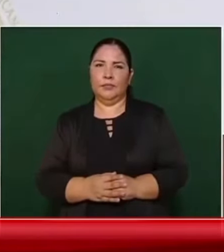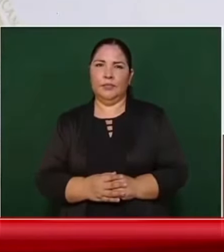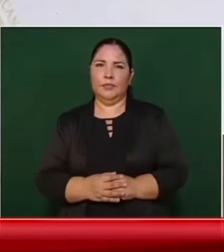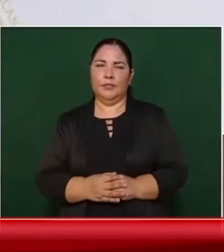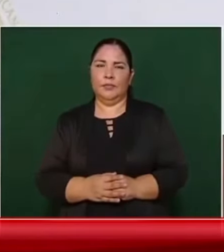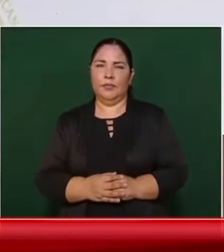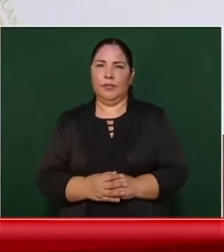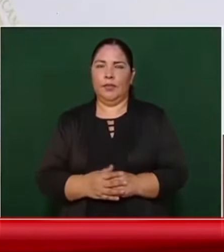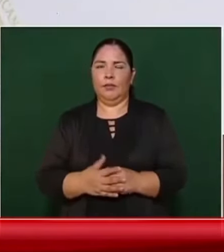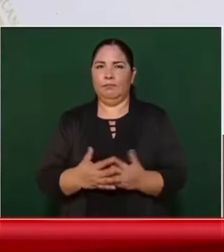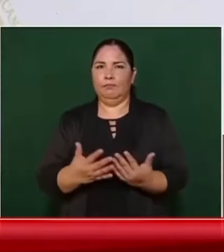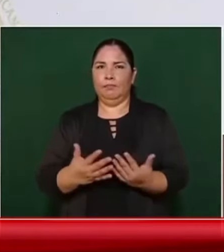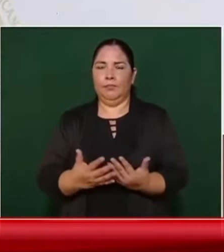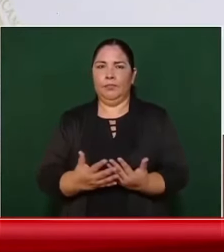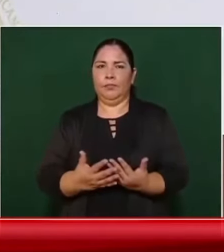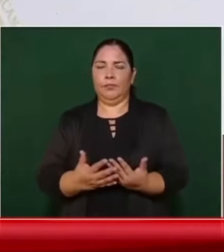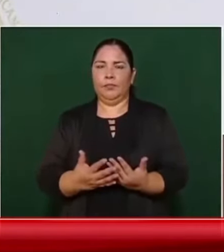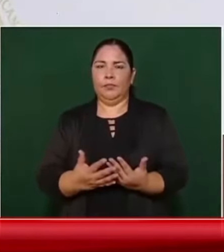y